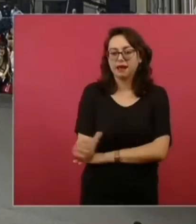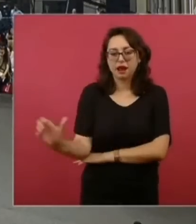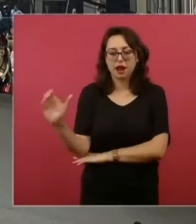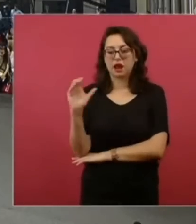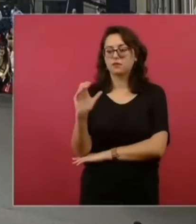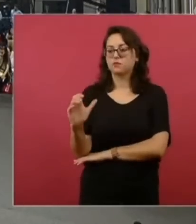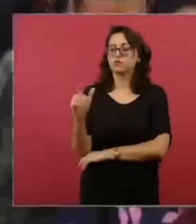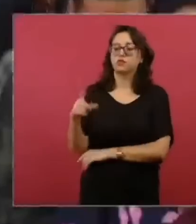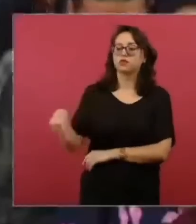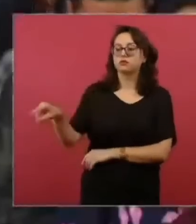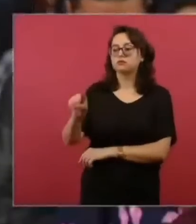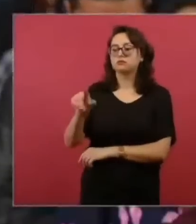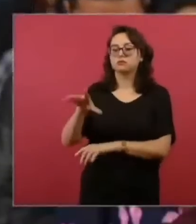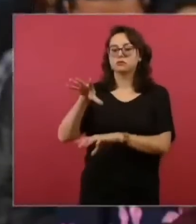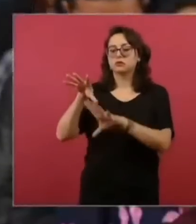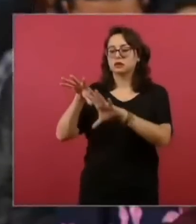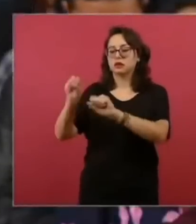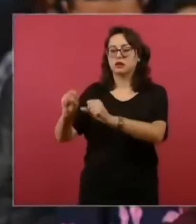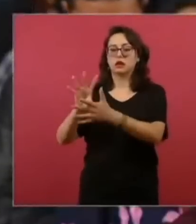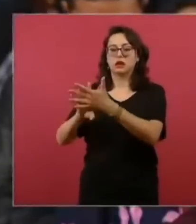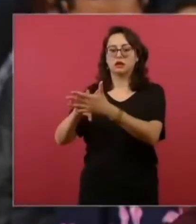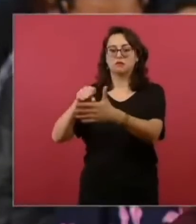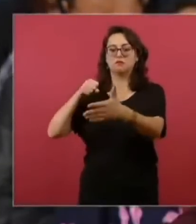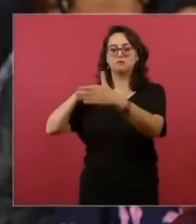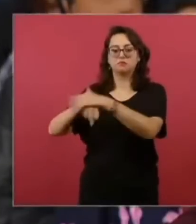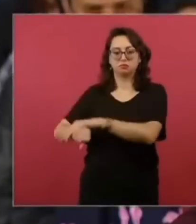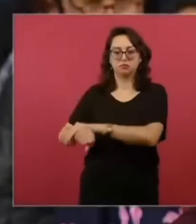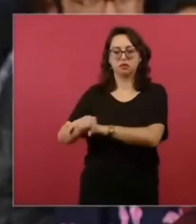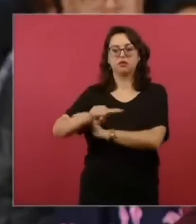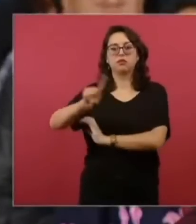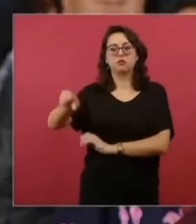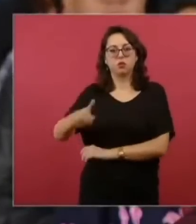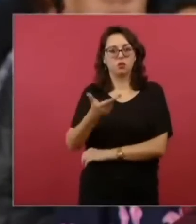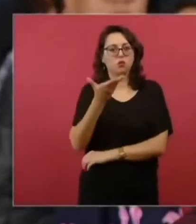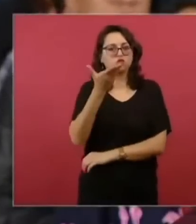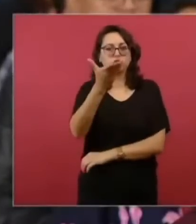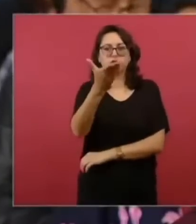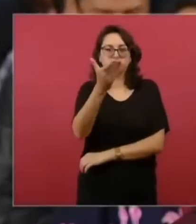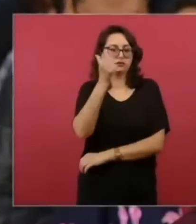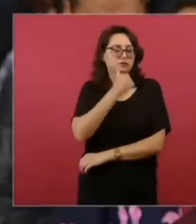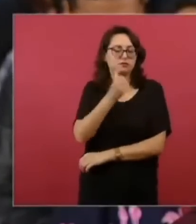se exponen aquí los casos. Fíjese que traemos un caso